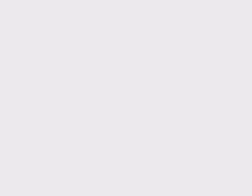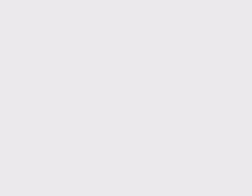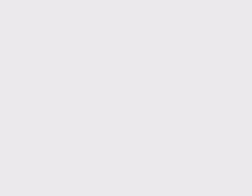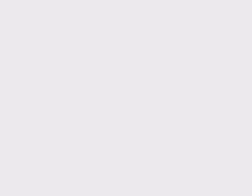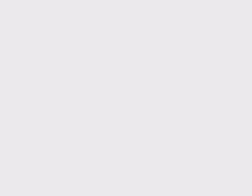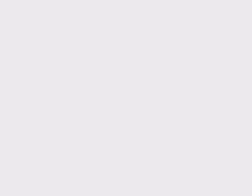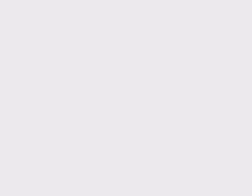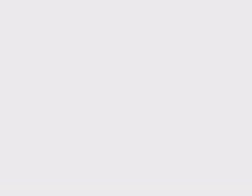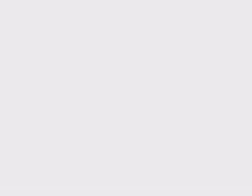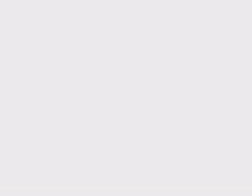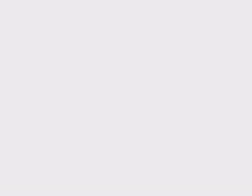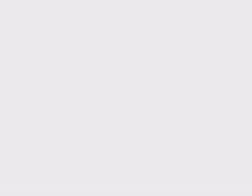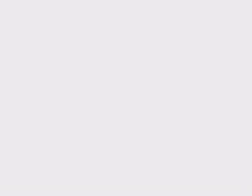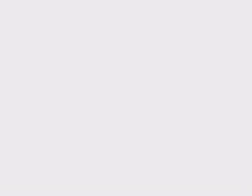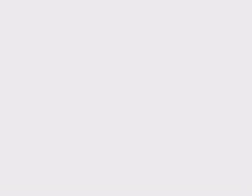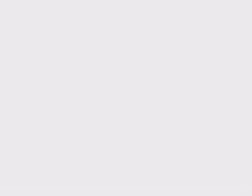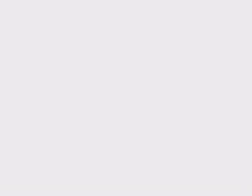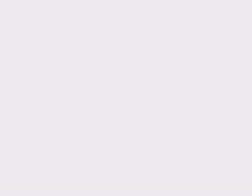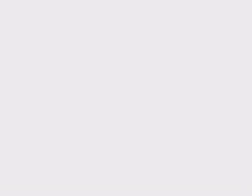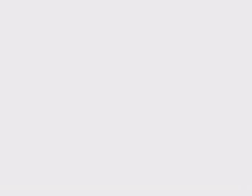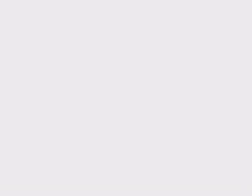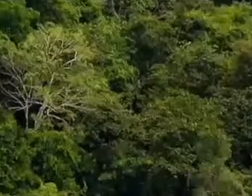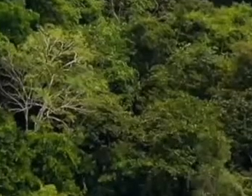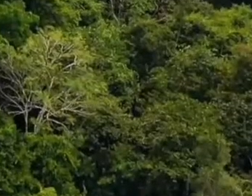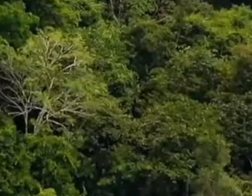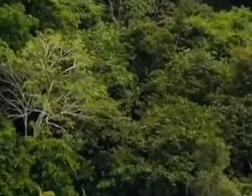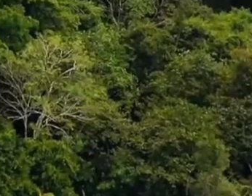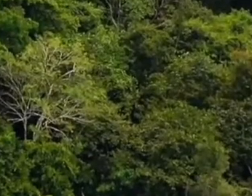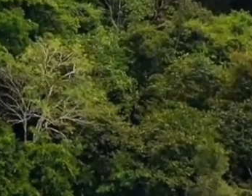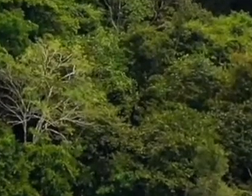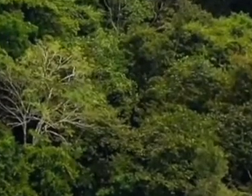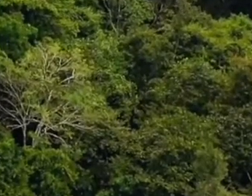Colombia, potencia de la vida.